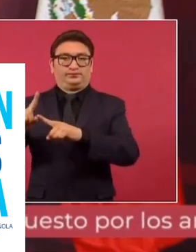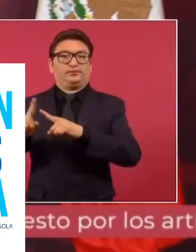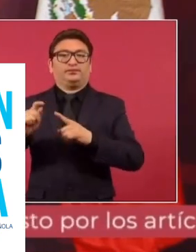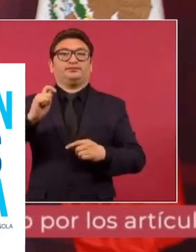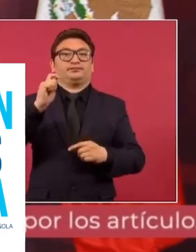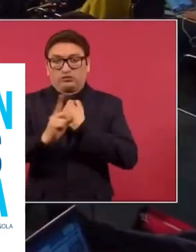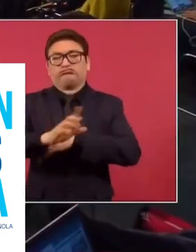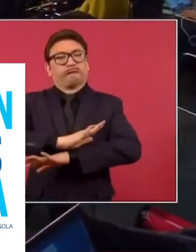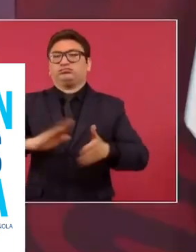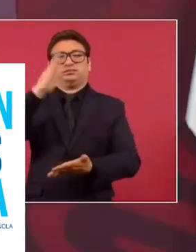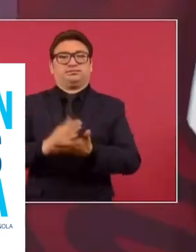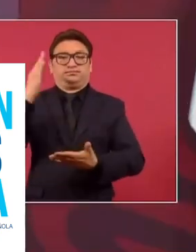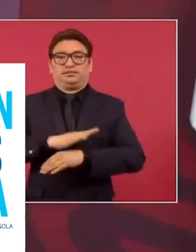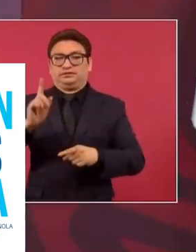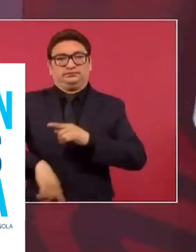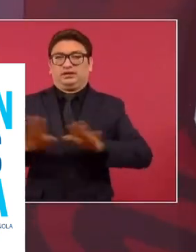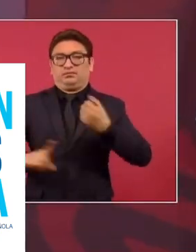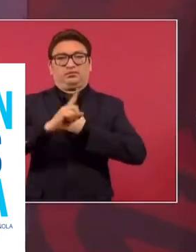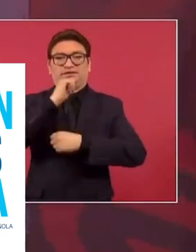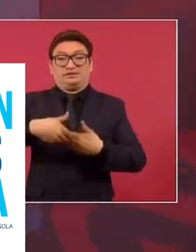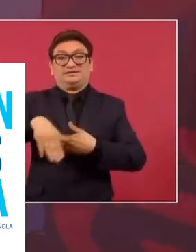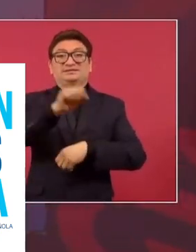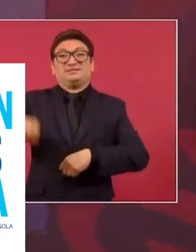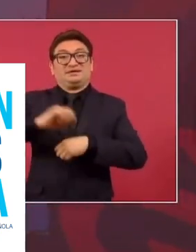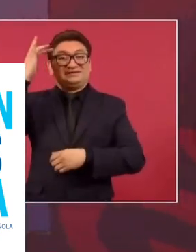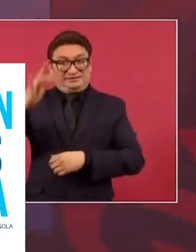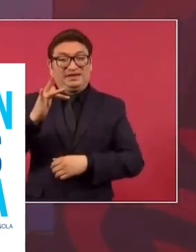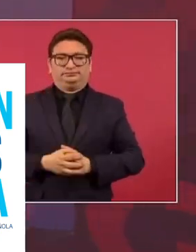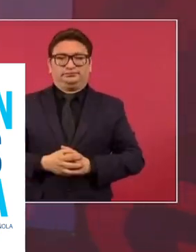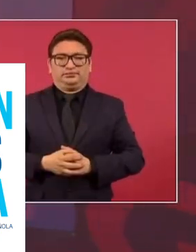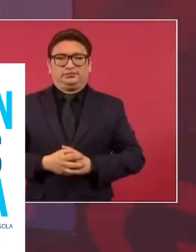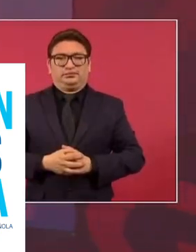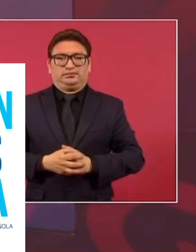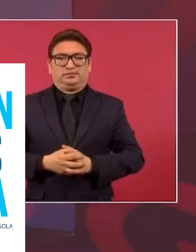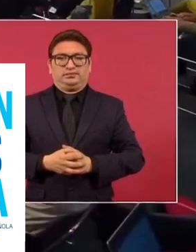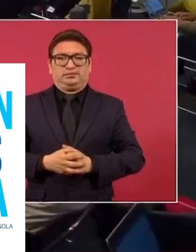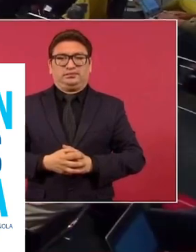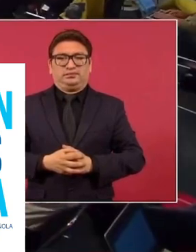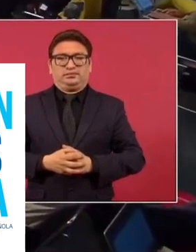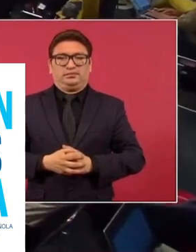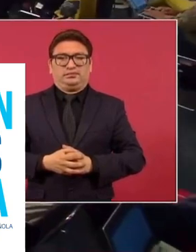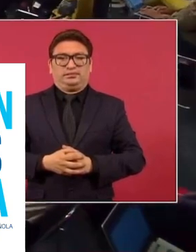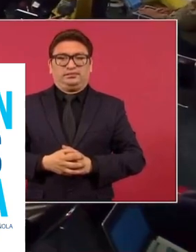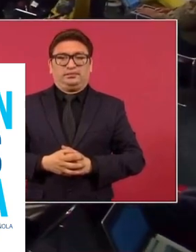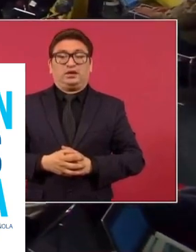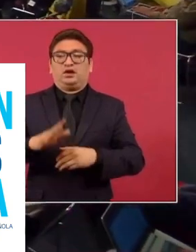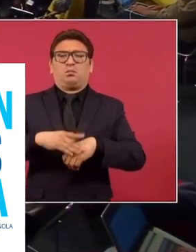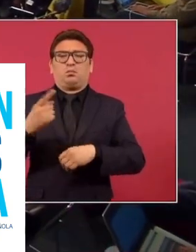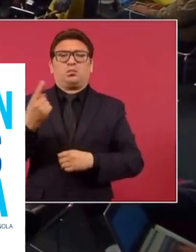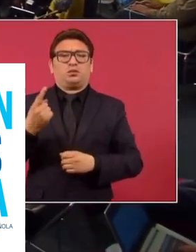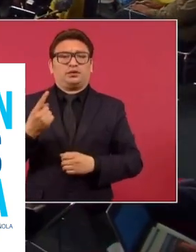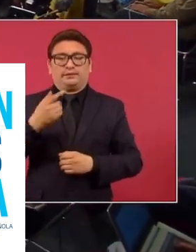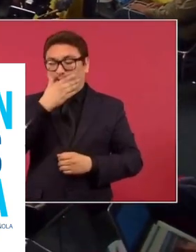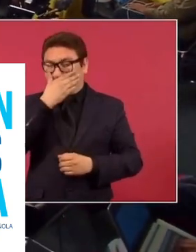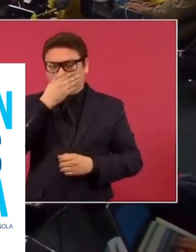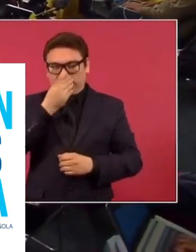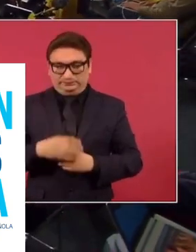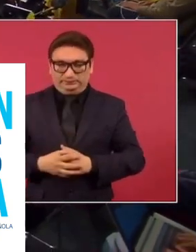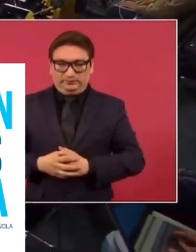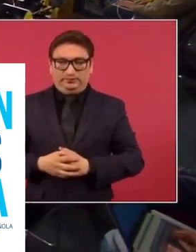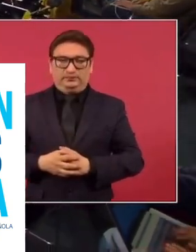Es estratégico. Por eso, ahorita en Semana Santa hay muchísimo consumo, hay energía eléctrica. Porque